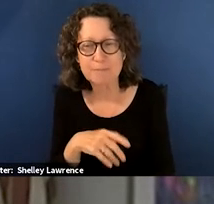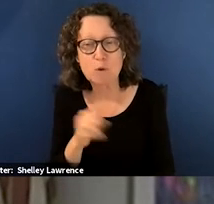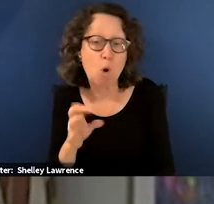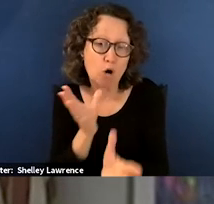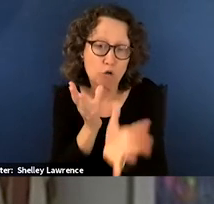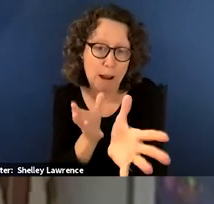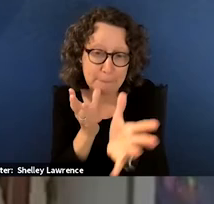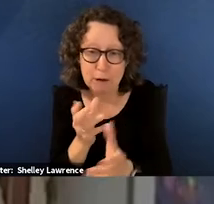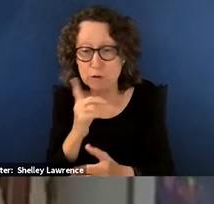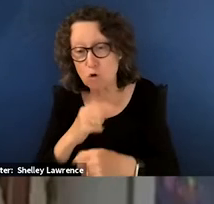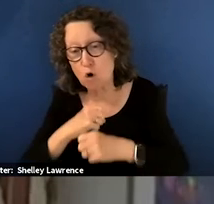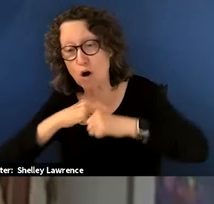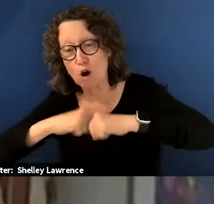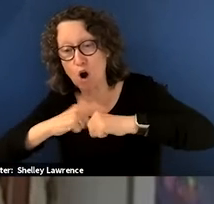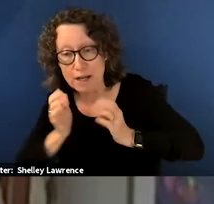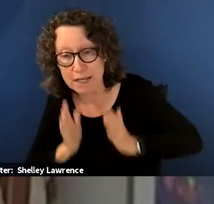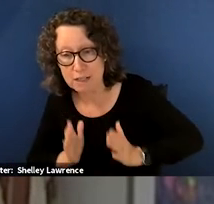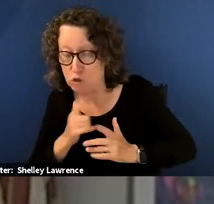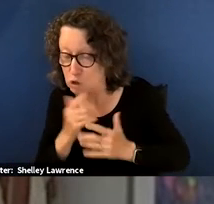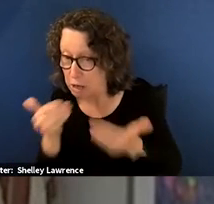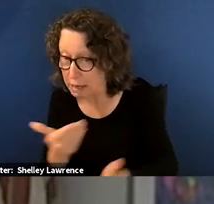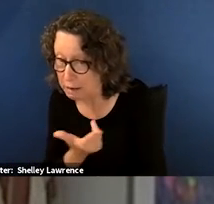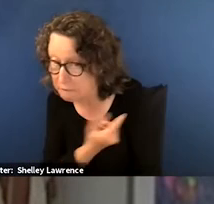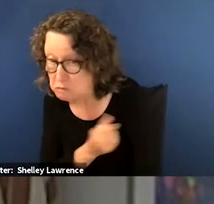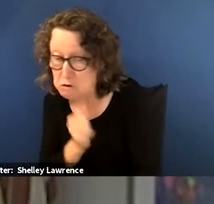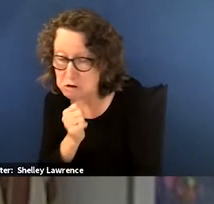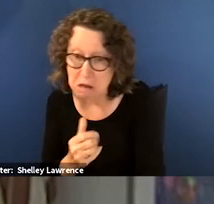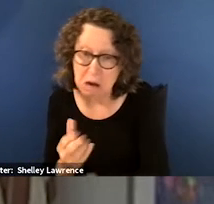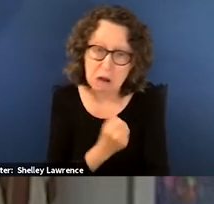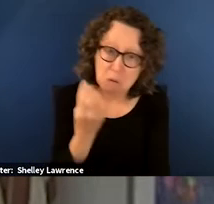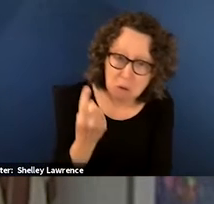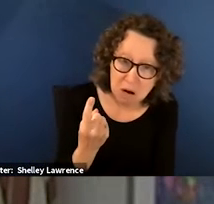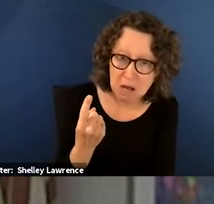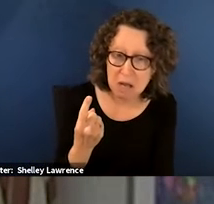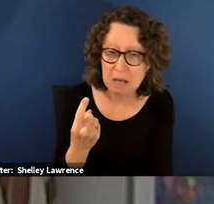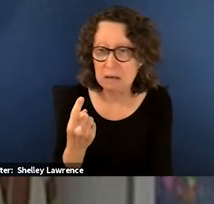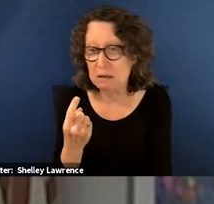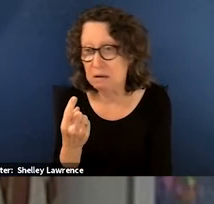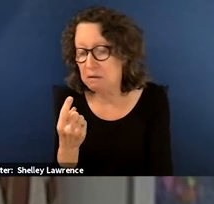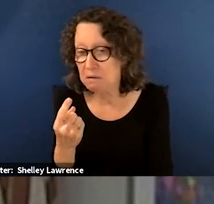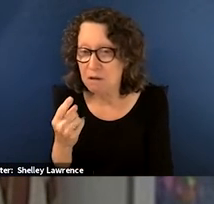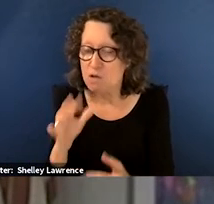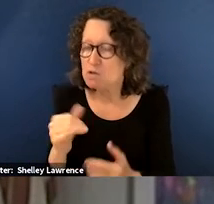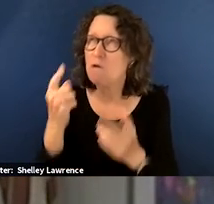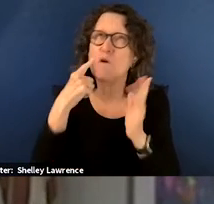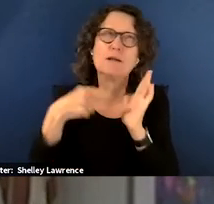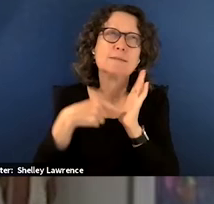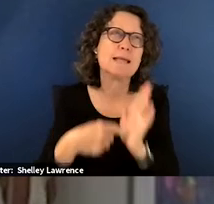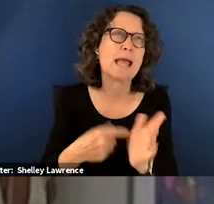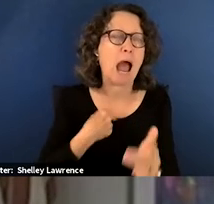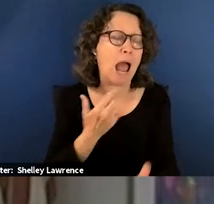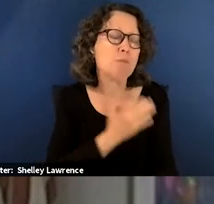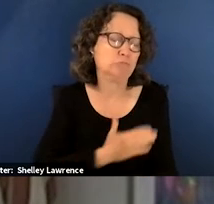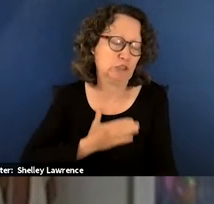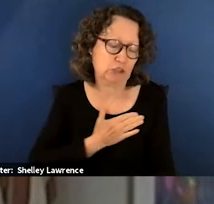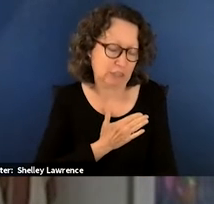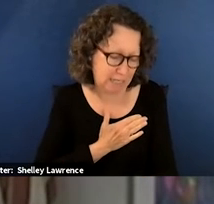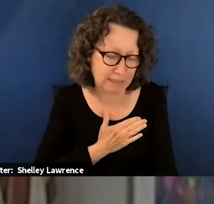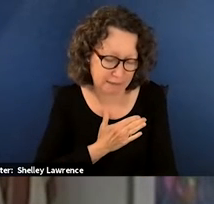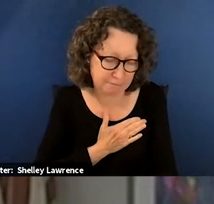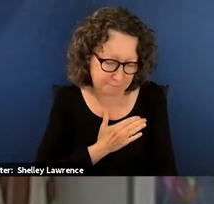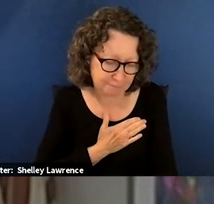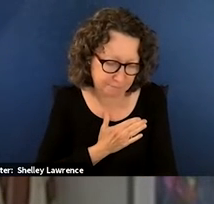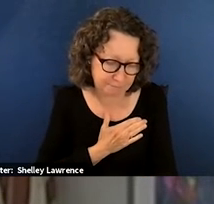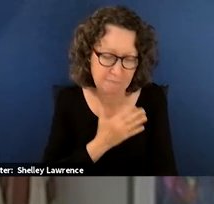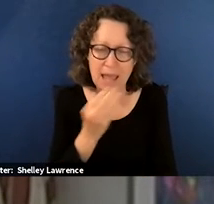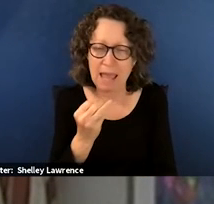padres o con los abuelos o con los tutores. ¿Me debo de vacunar? ¿Me la pongo? ¿No me la pongo? Y realmente aprecio